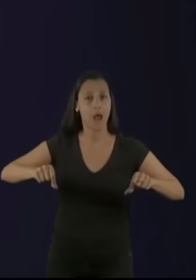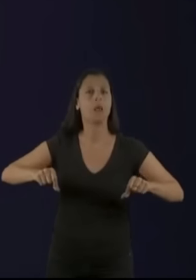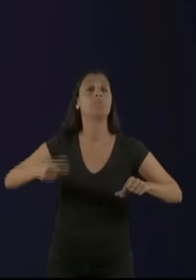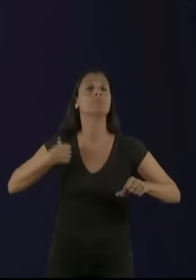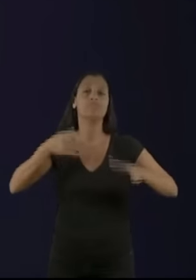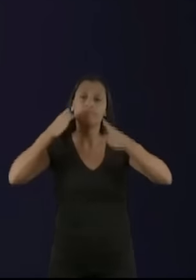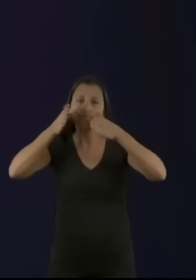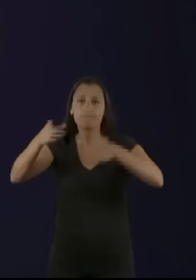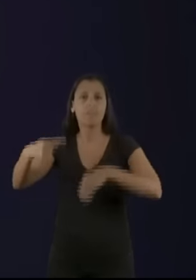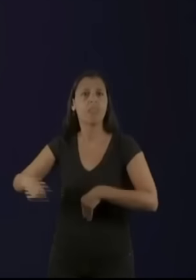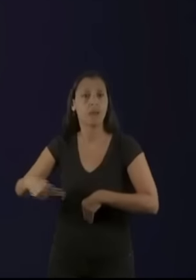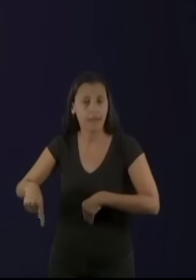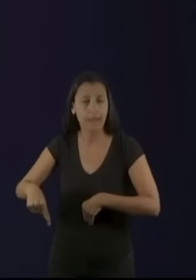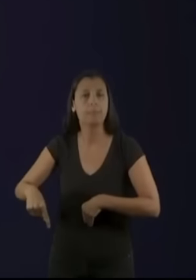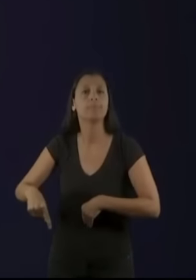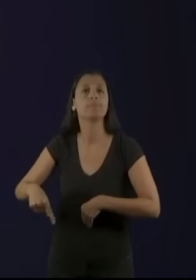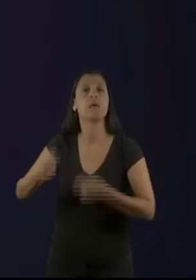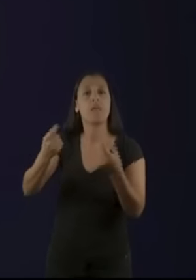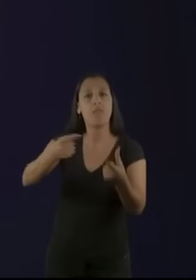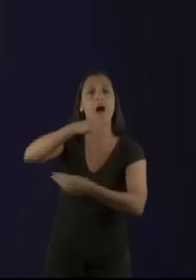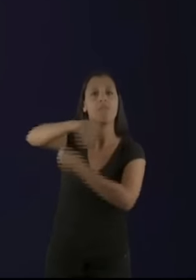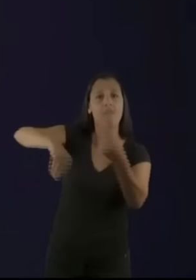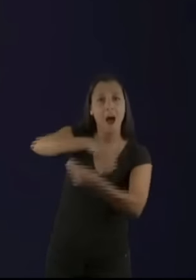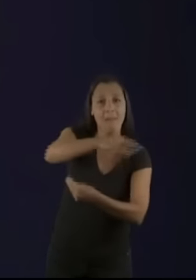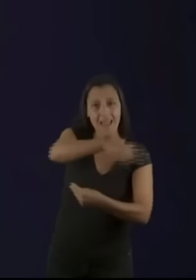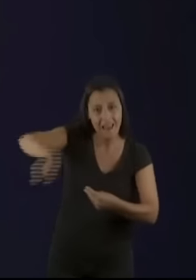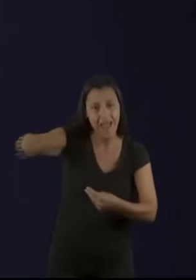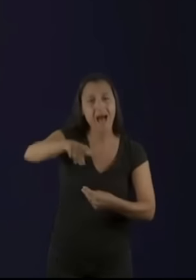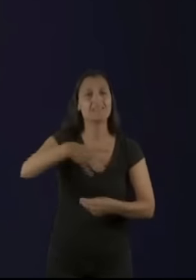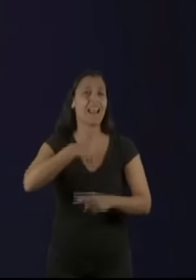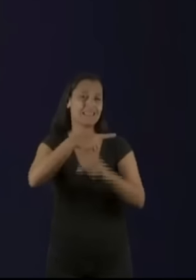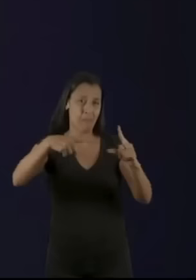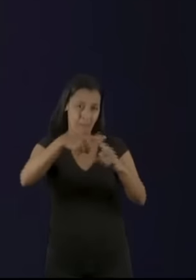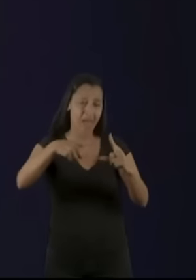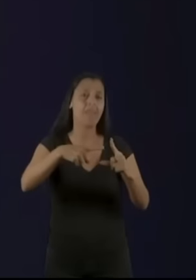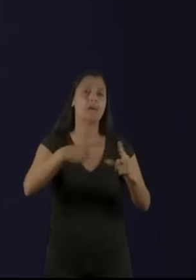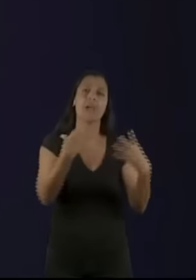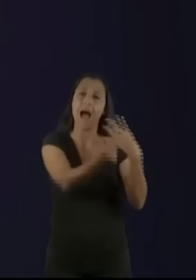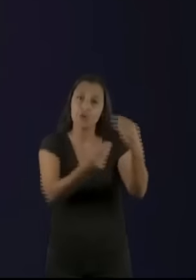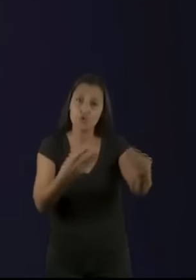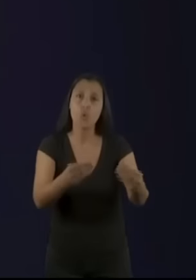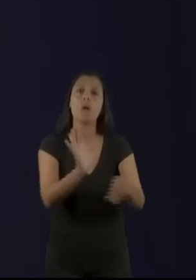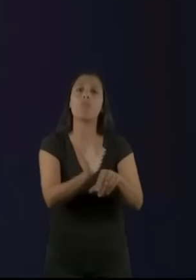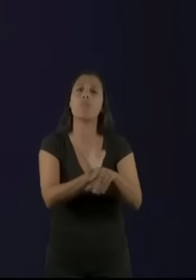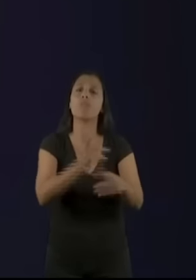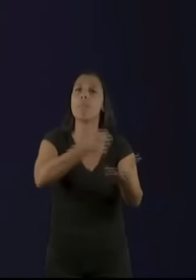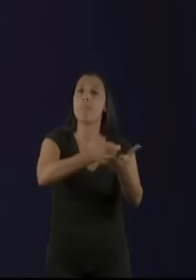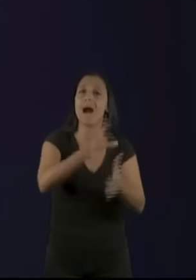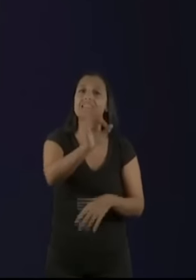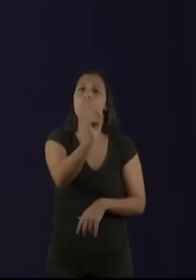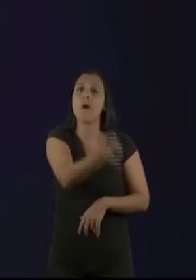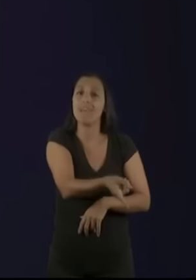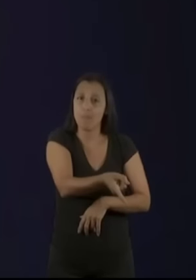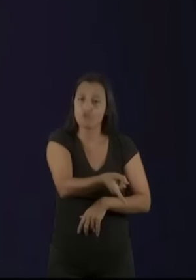apuntados a las familias de clase media donde se cubrirá el 50% con algunos